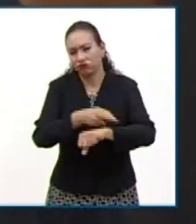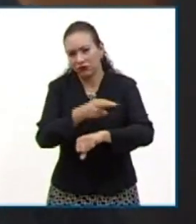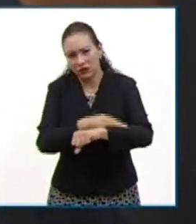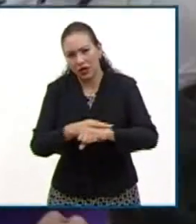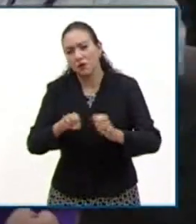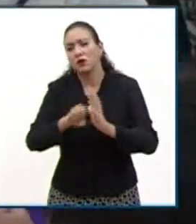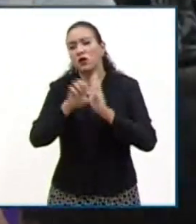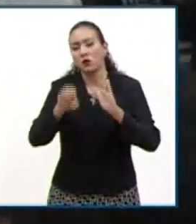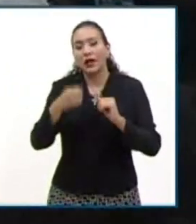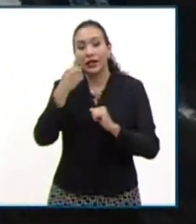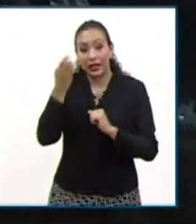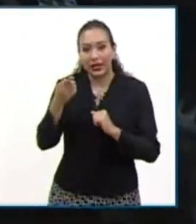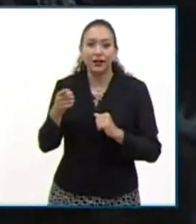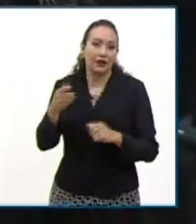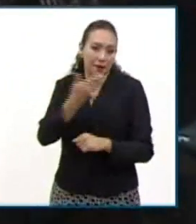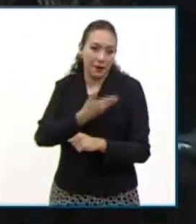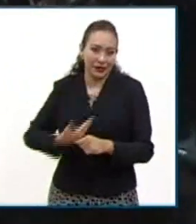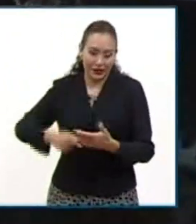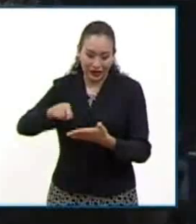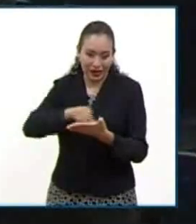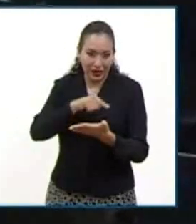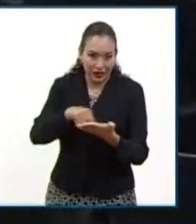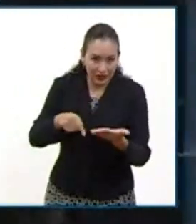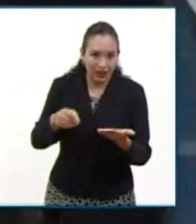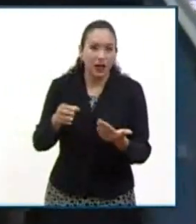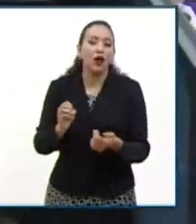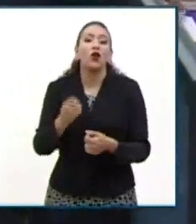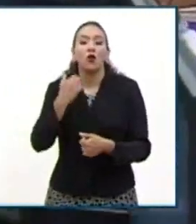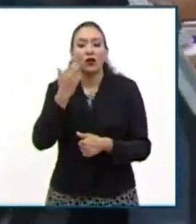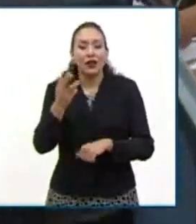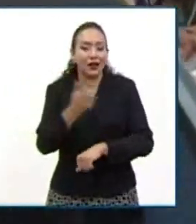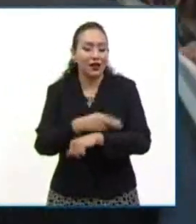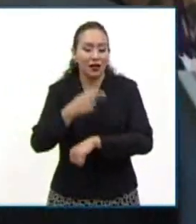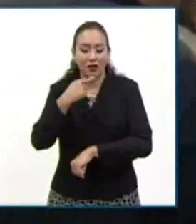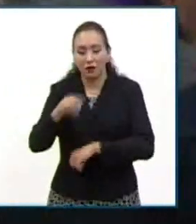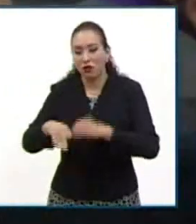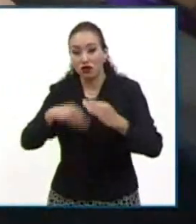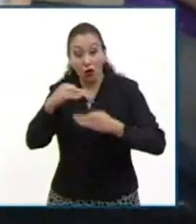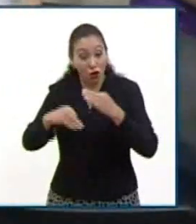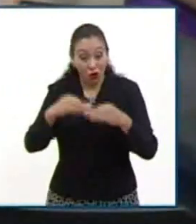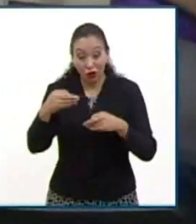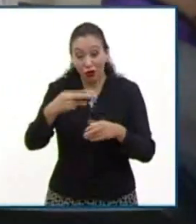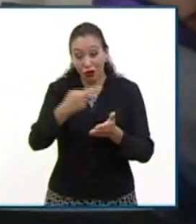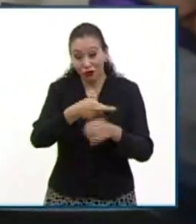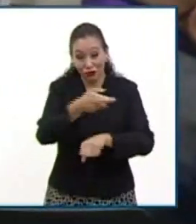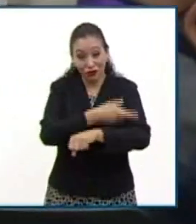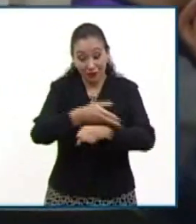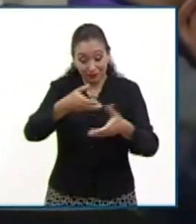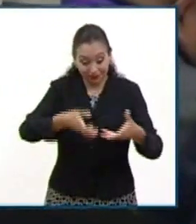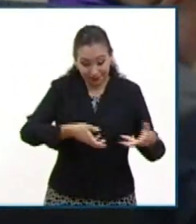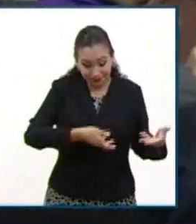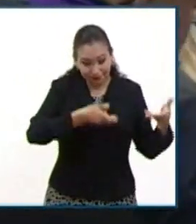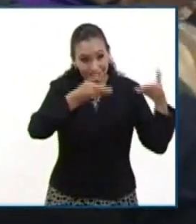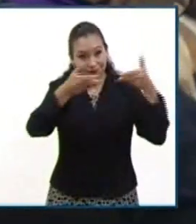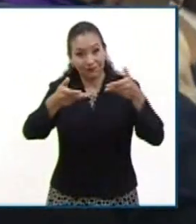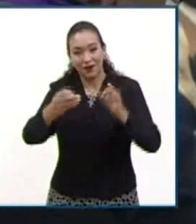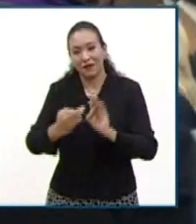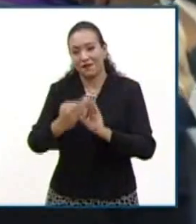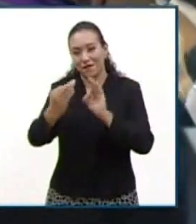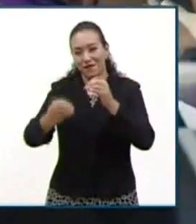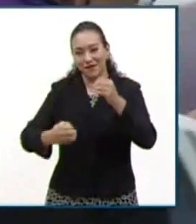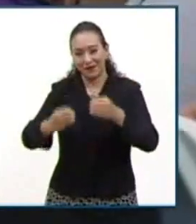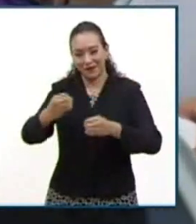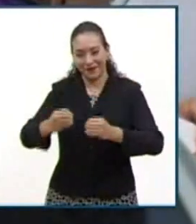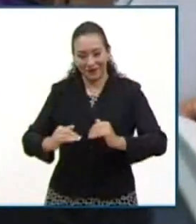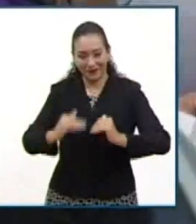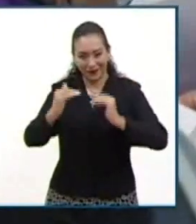nulidad de la elección presidencial deberán ser turnados a esta instancia. Por otra parte, a partir de este lunes y hasta el próximo